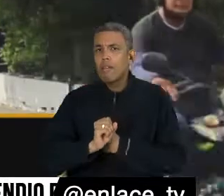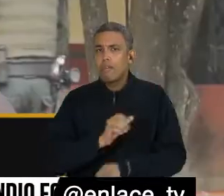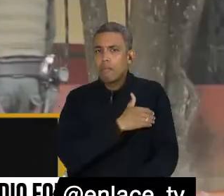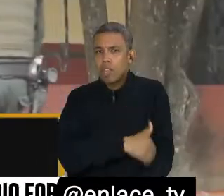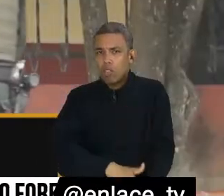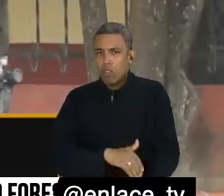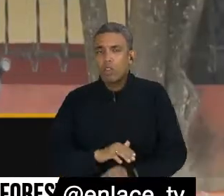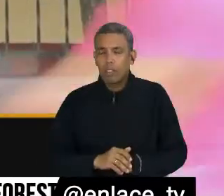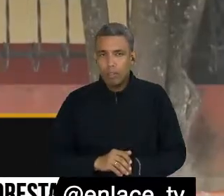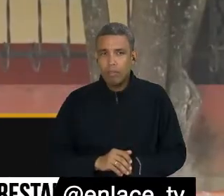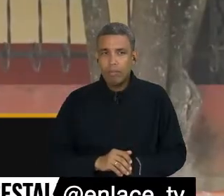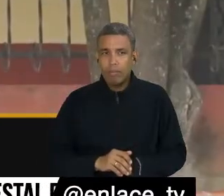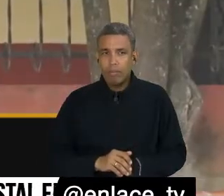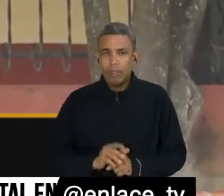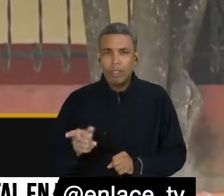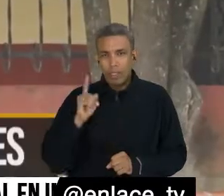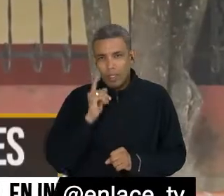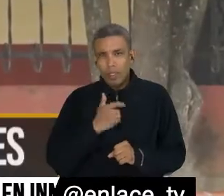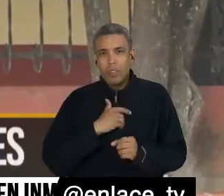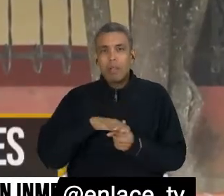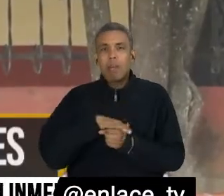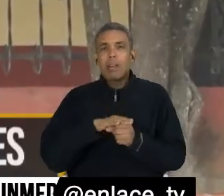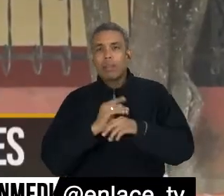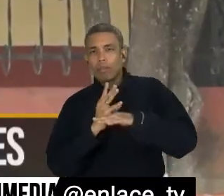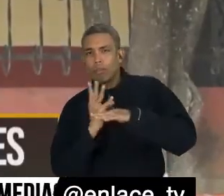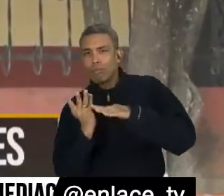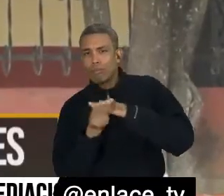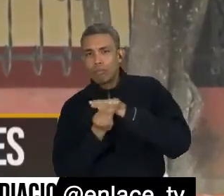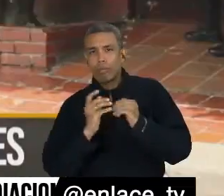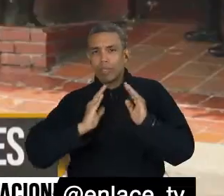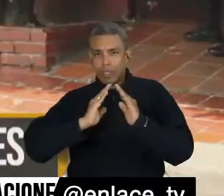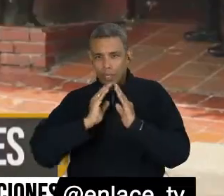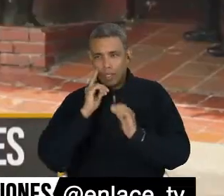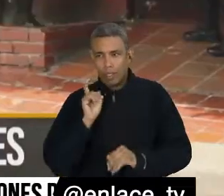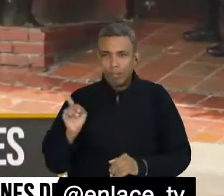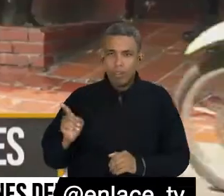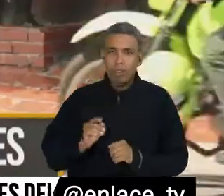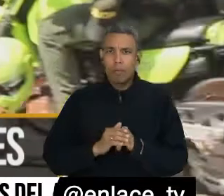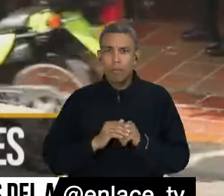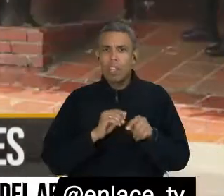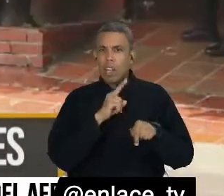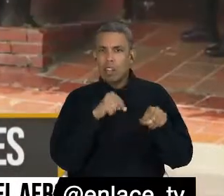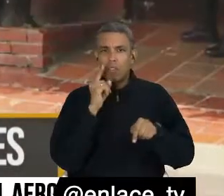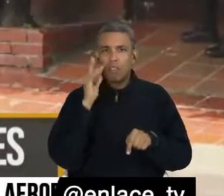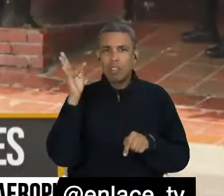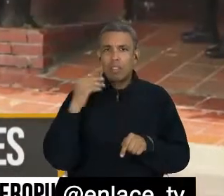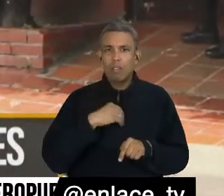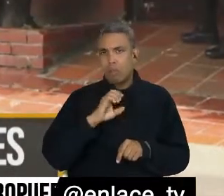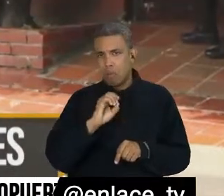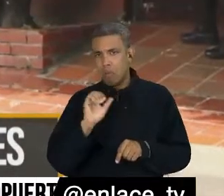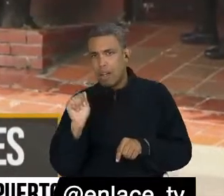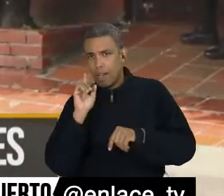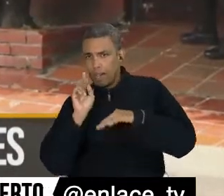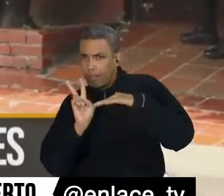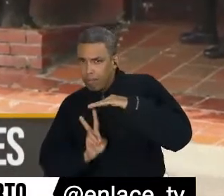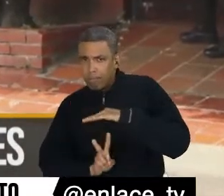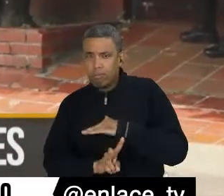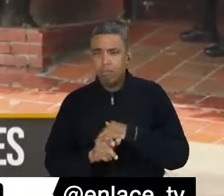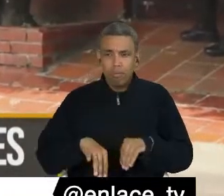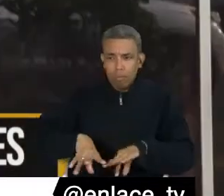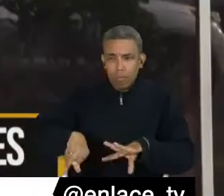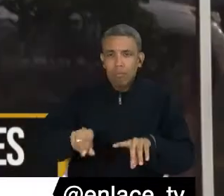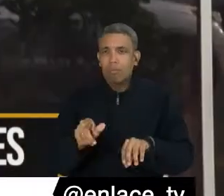esta vivienda ubicada en la calle 49 del barrio Miraflores. Según algunos testigos, un hombre y una mujer ingresaron mientras los dueños del inmueble estaban